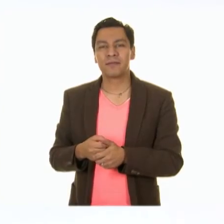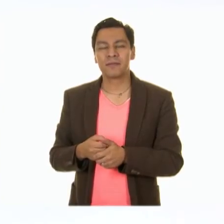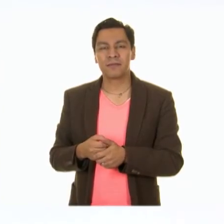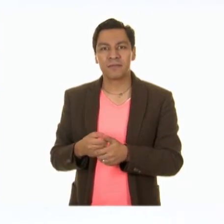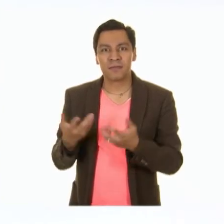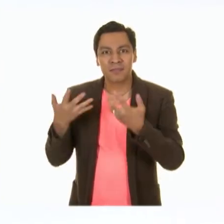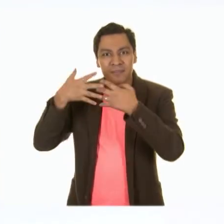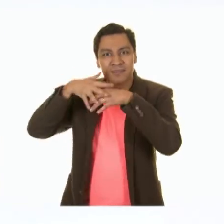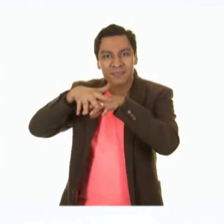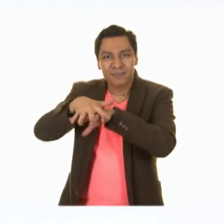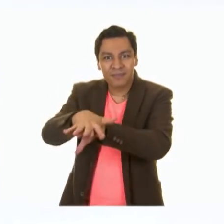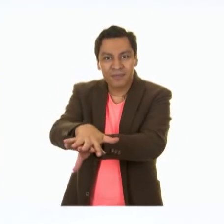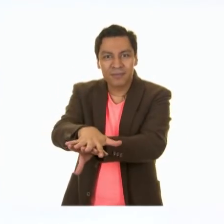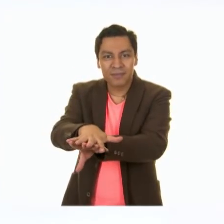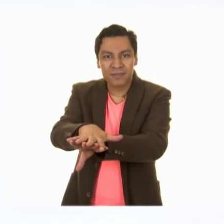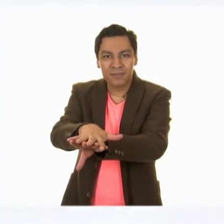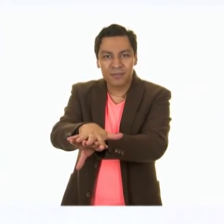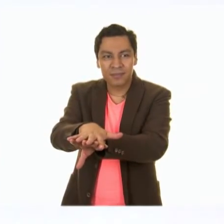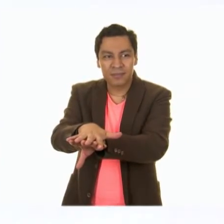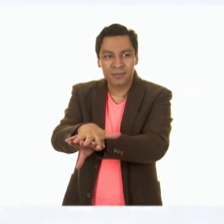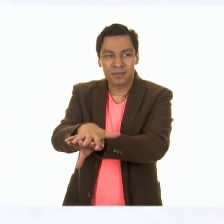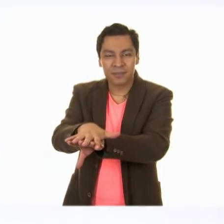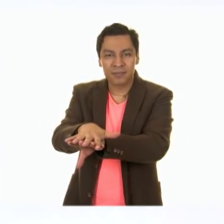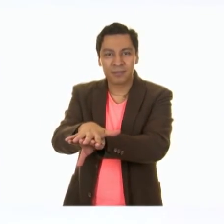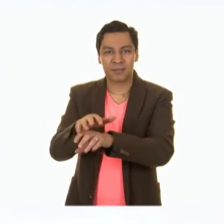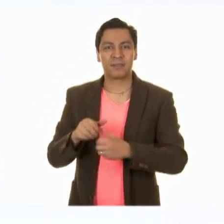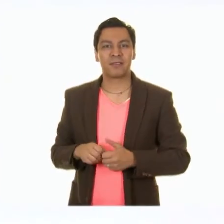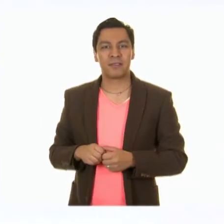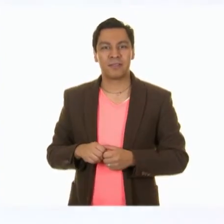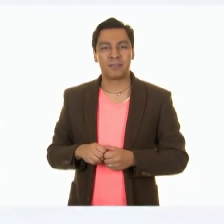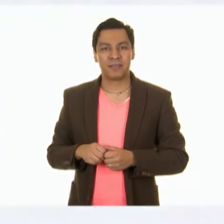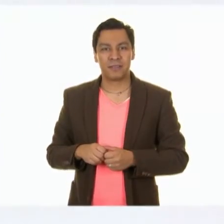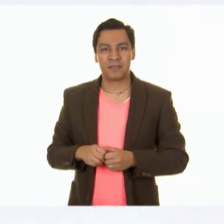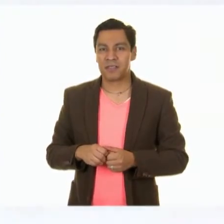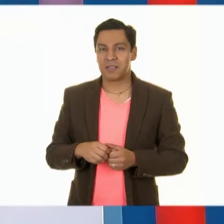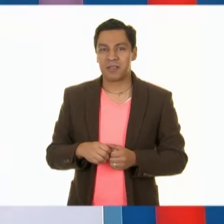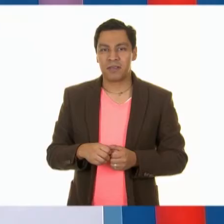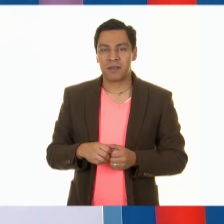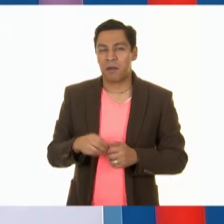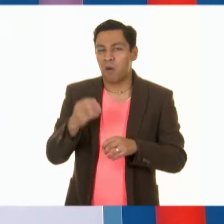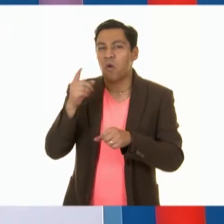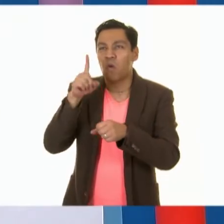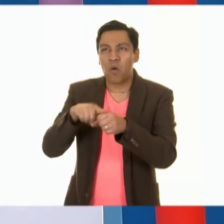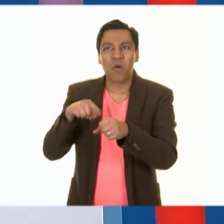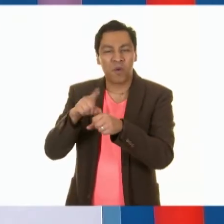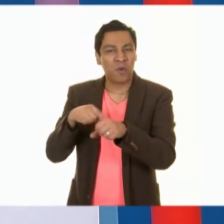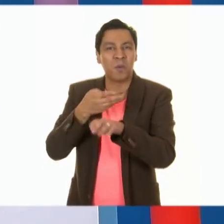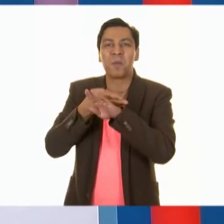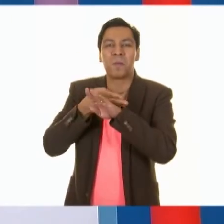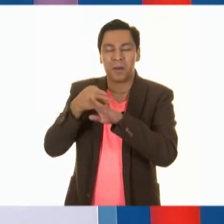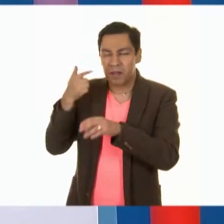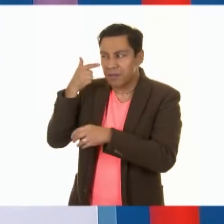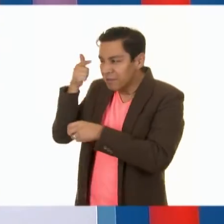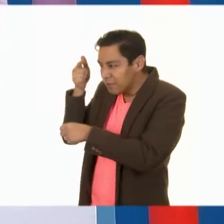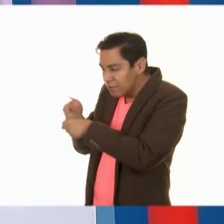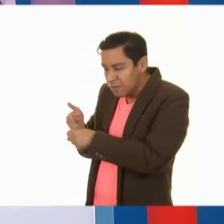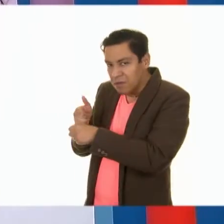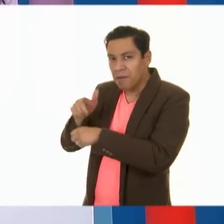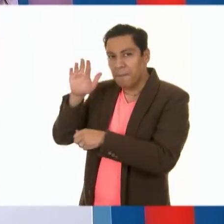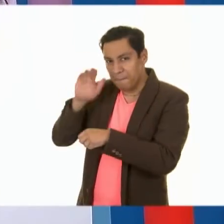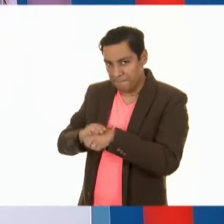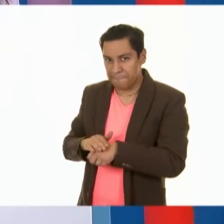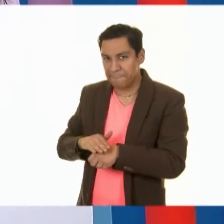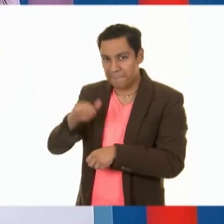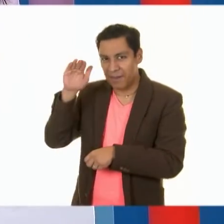Se mezclaron, ¿no, maestras? Casi se alcanzó a percibir el color blanco. Exactamente. Pues saben, como ya